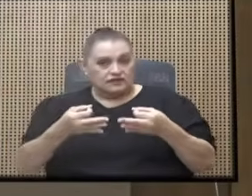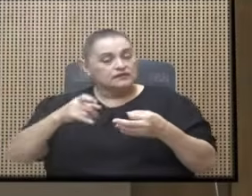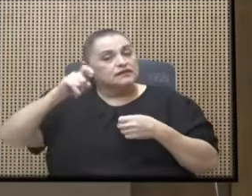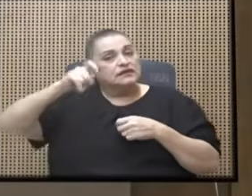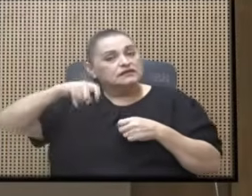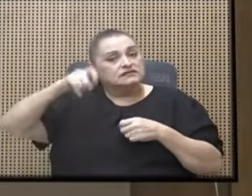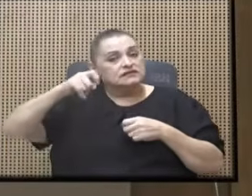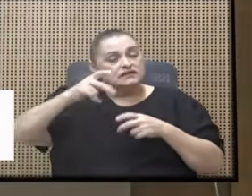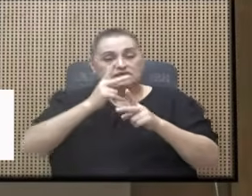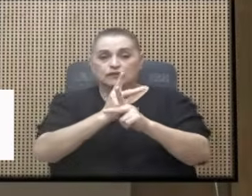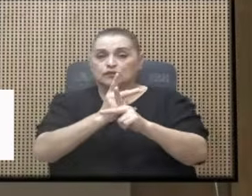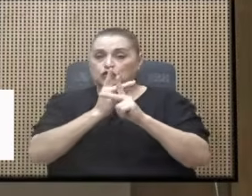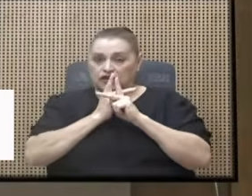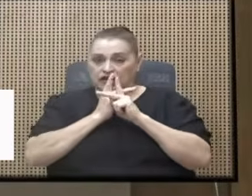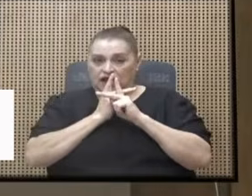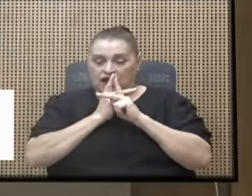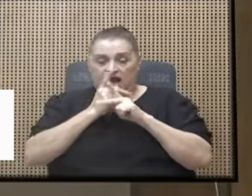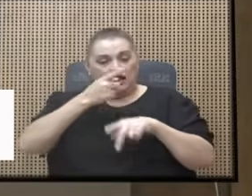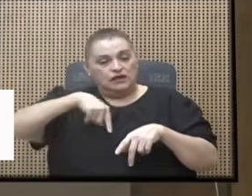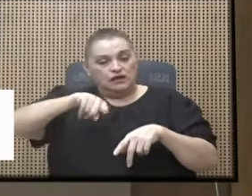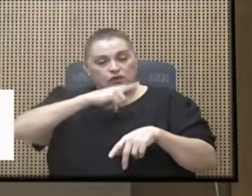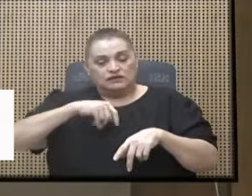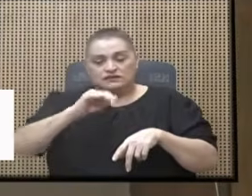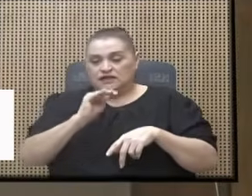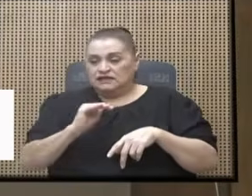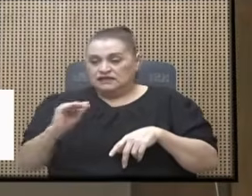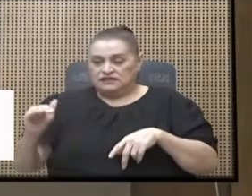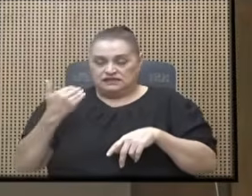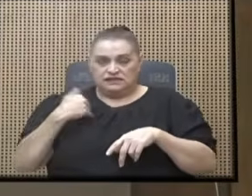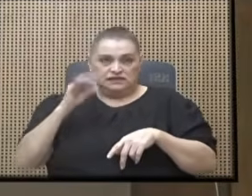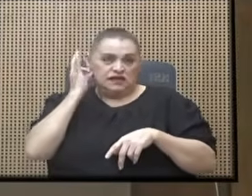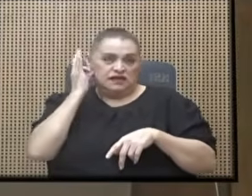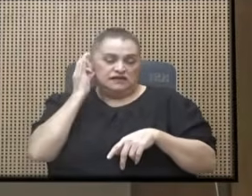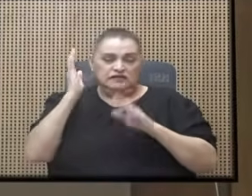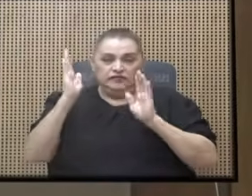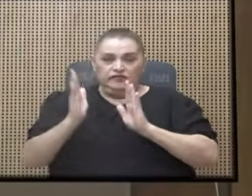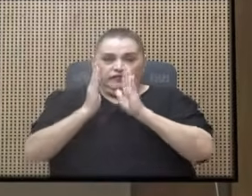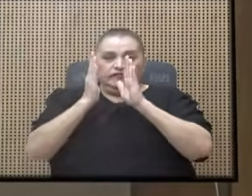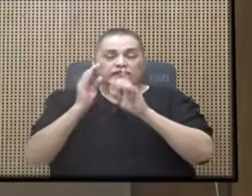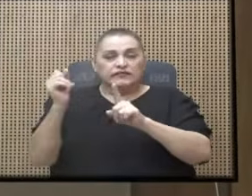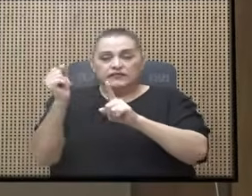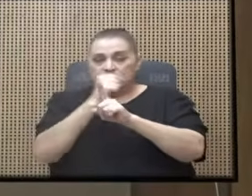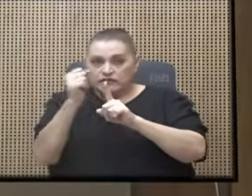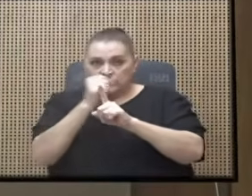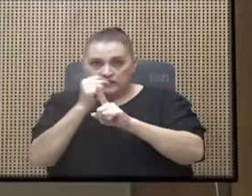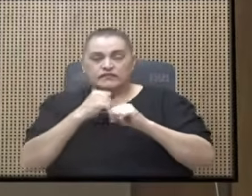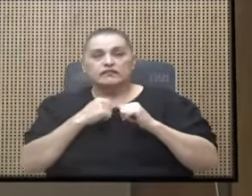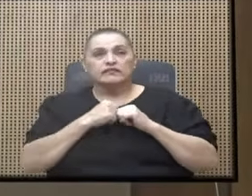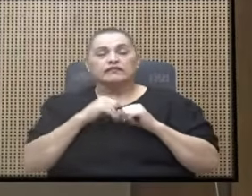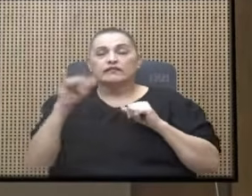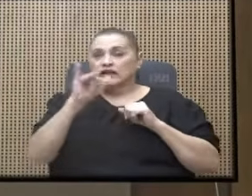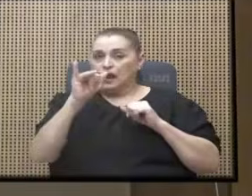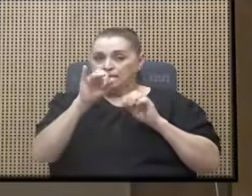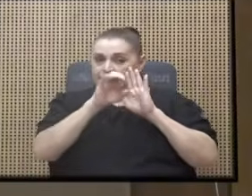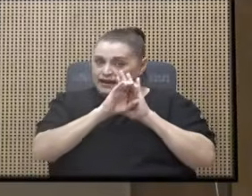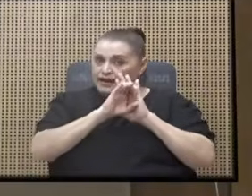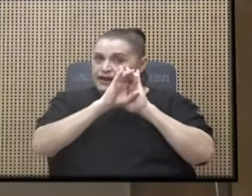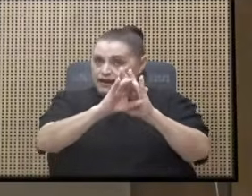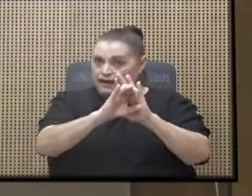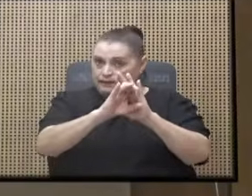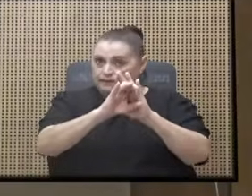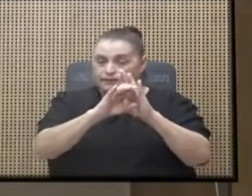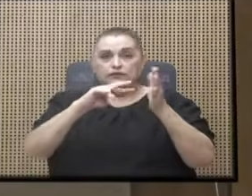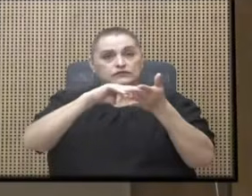de proteger a nuestra niñez frente a la violencia. Y también es un ejemplo